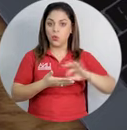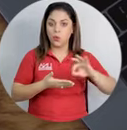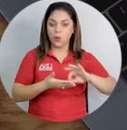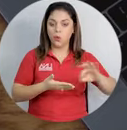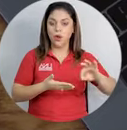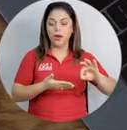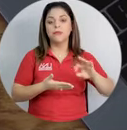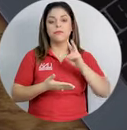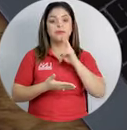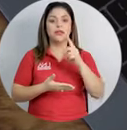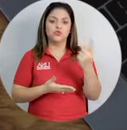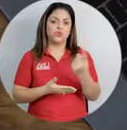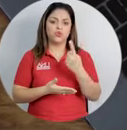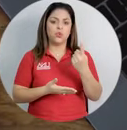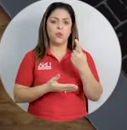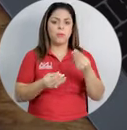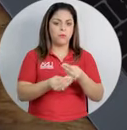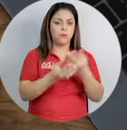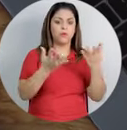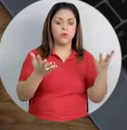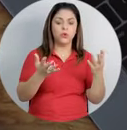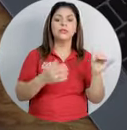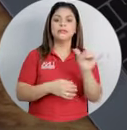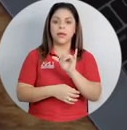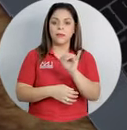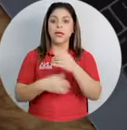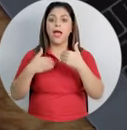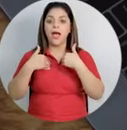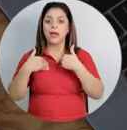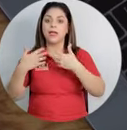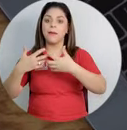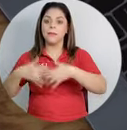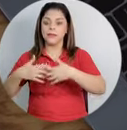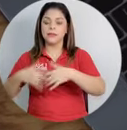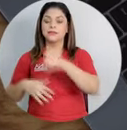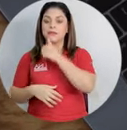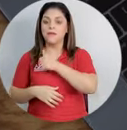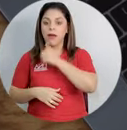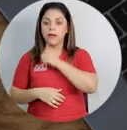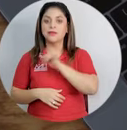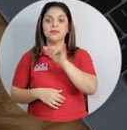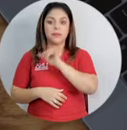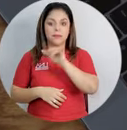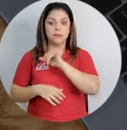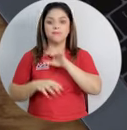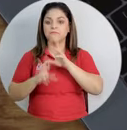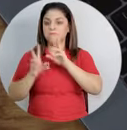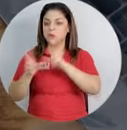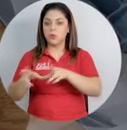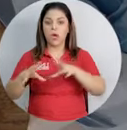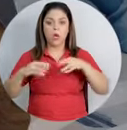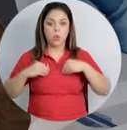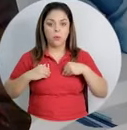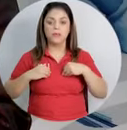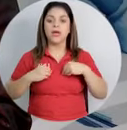eso no solamente para el sector público, sino también hay empresas del sector privado también que han adoptado el